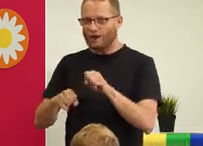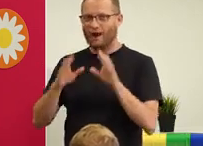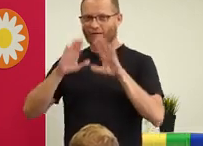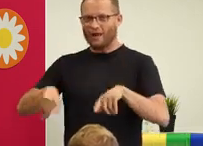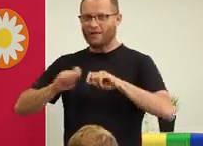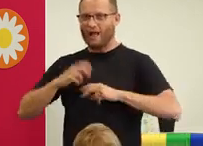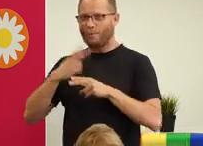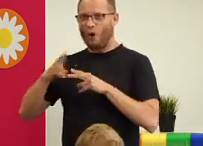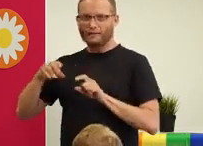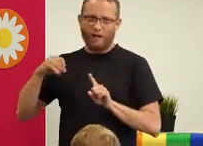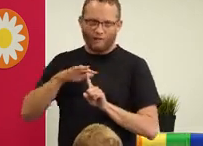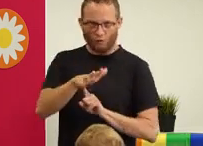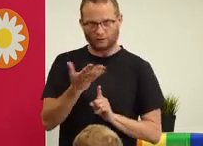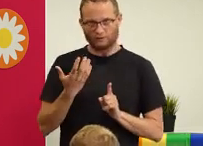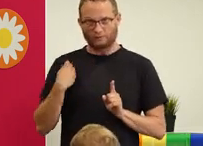las políticas